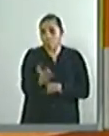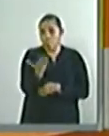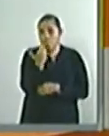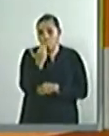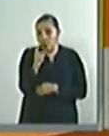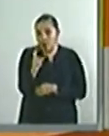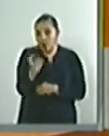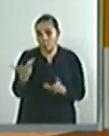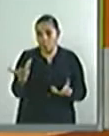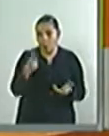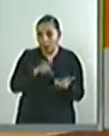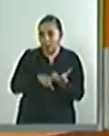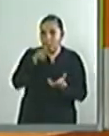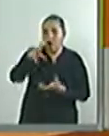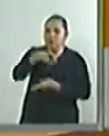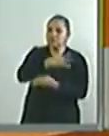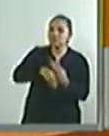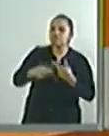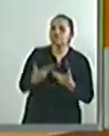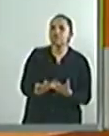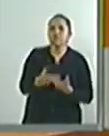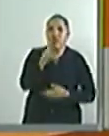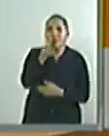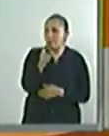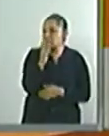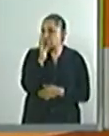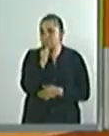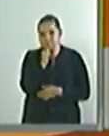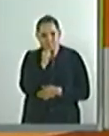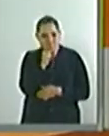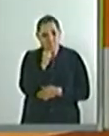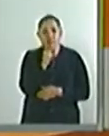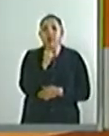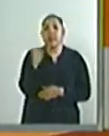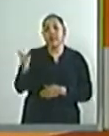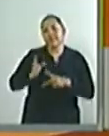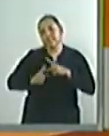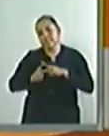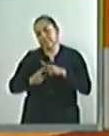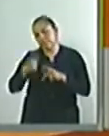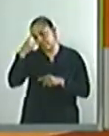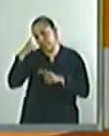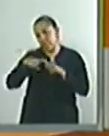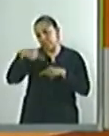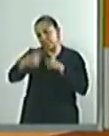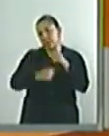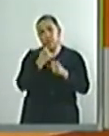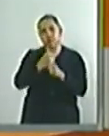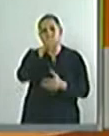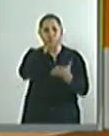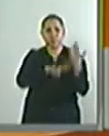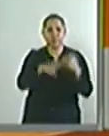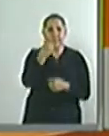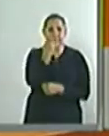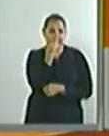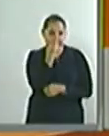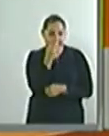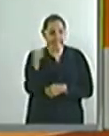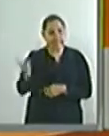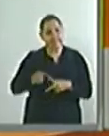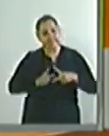y los pronósticos para el 2025 vaticinan que